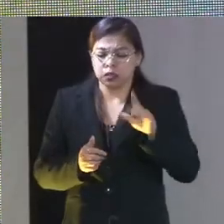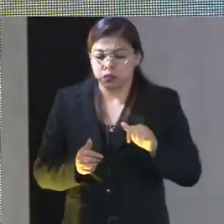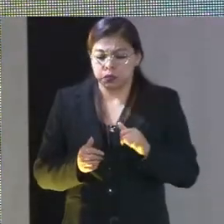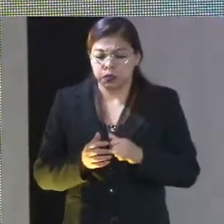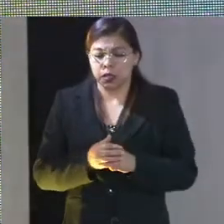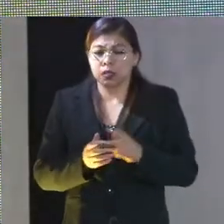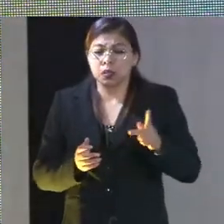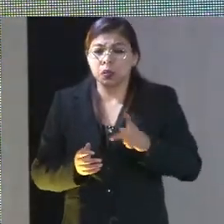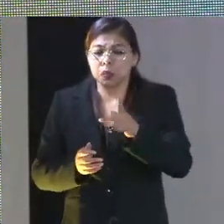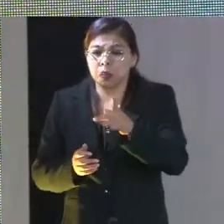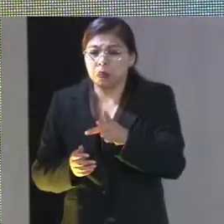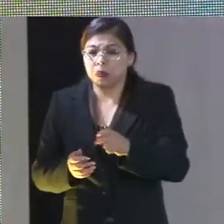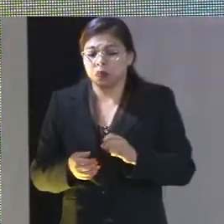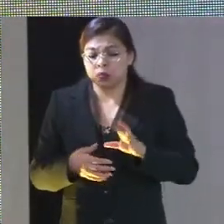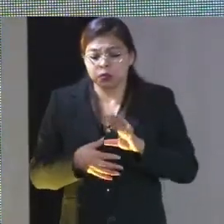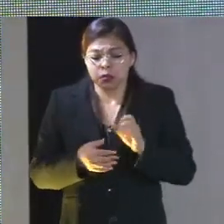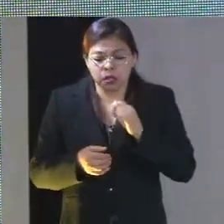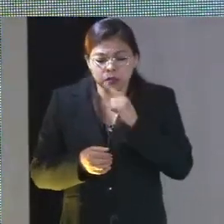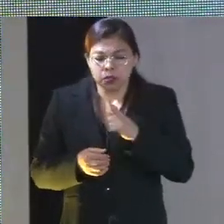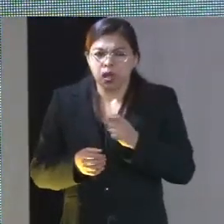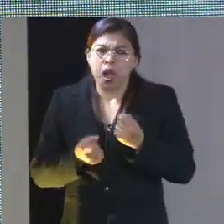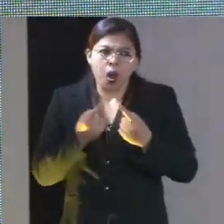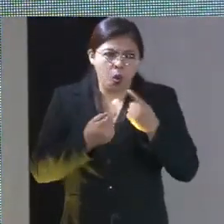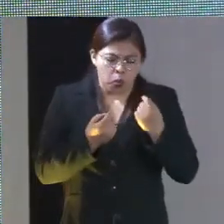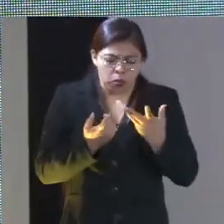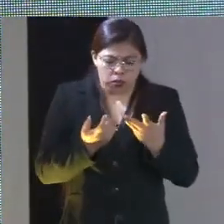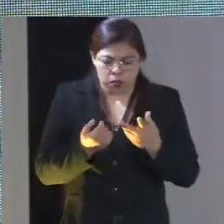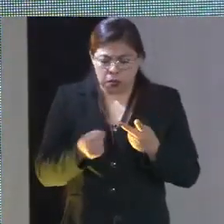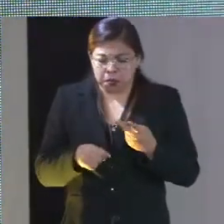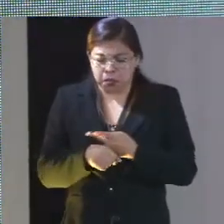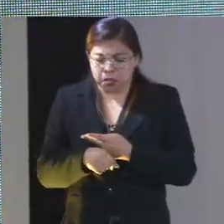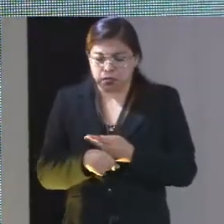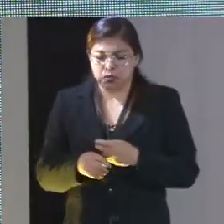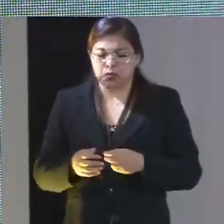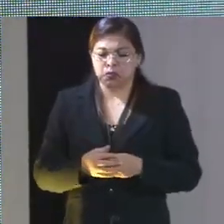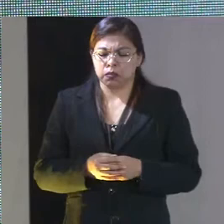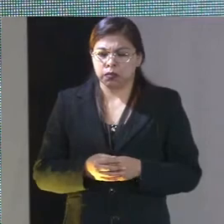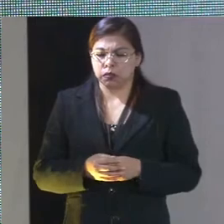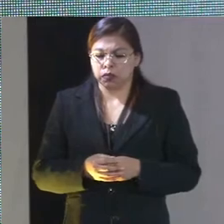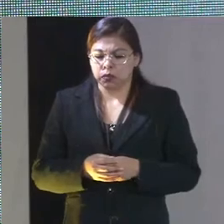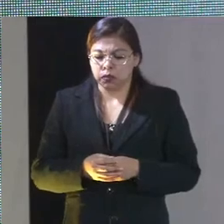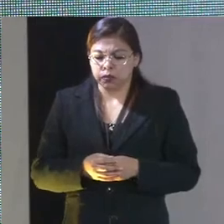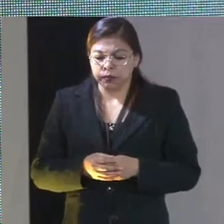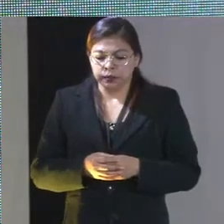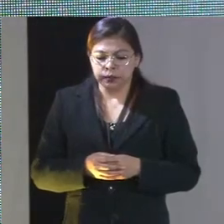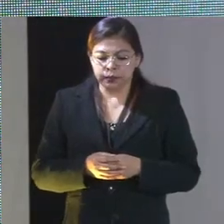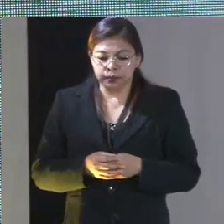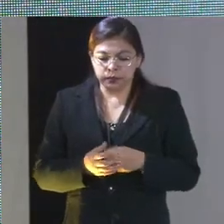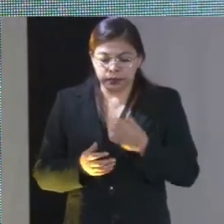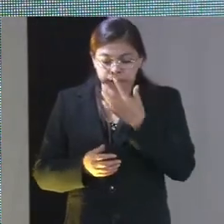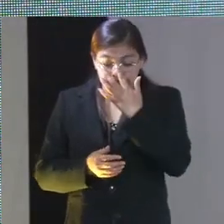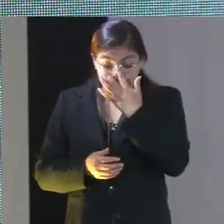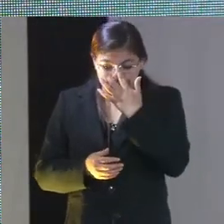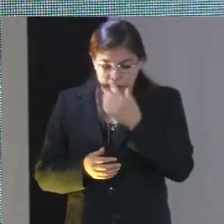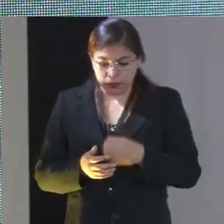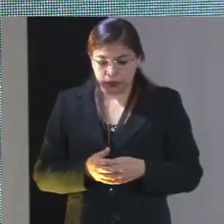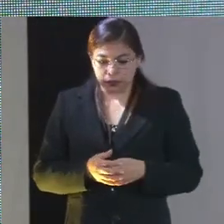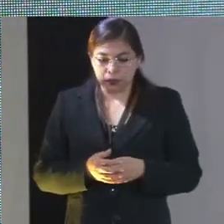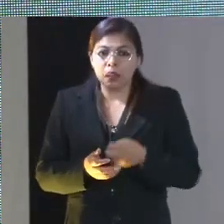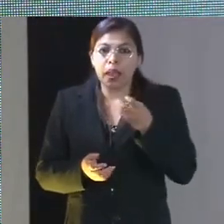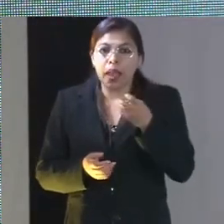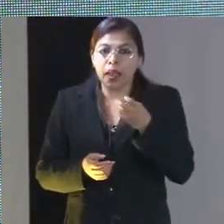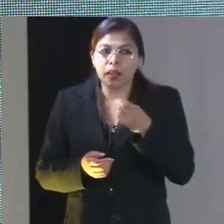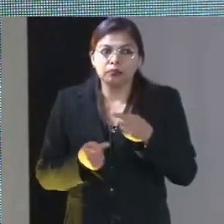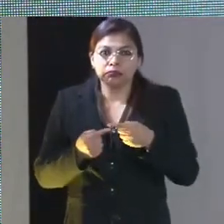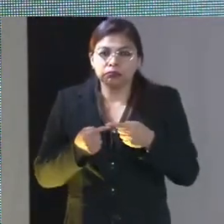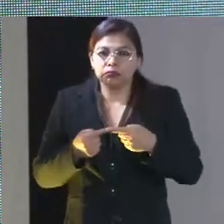los pueblos del centro de México, en algunos casos de manera violenta, que sería el caso de los purépechas. En este